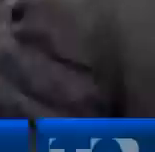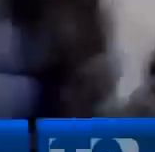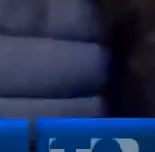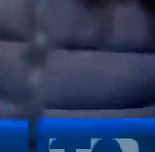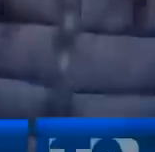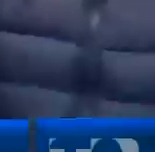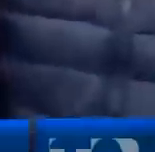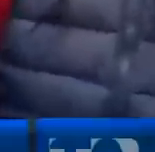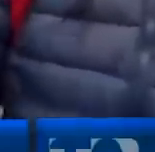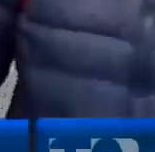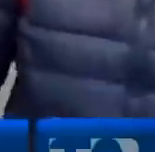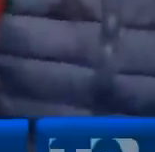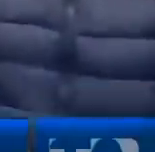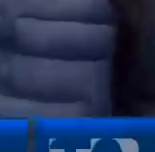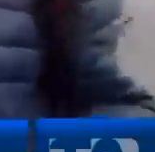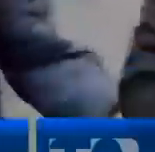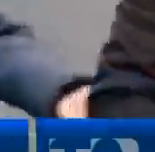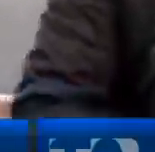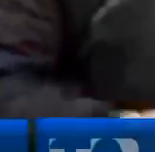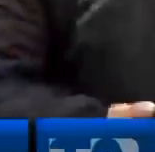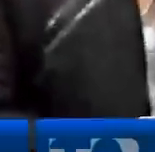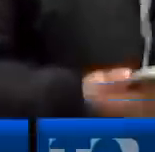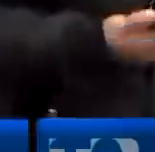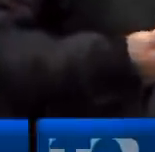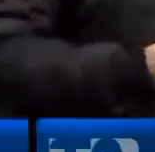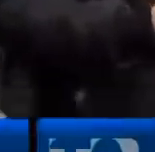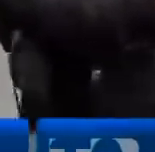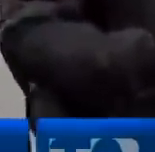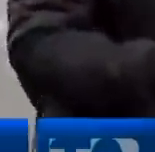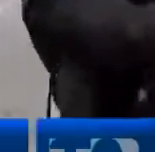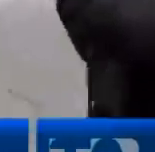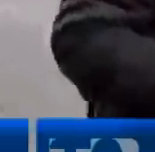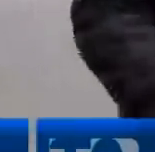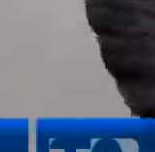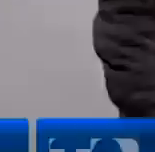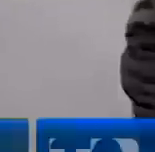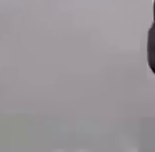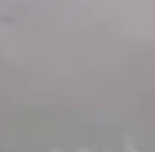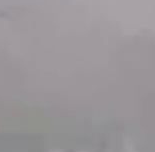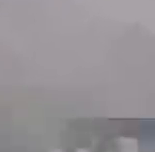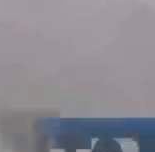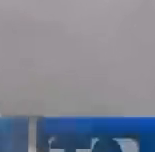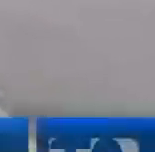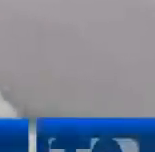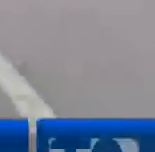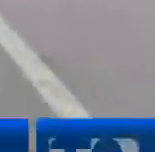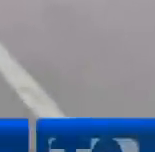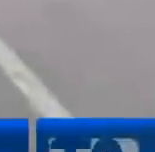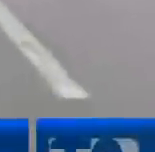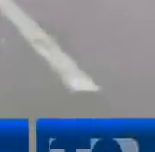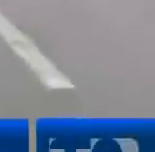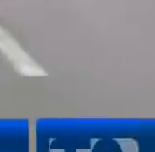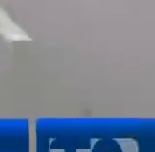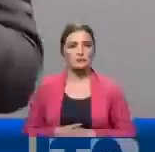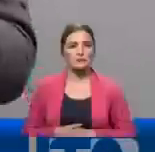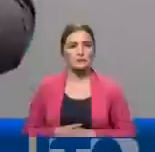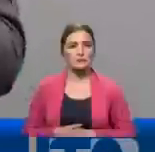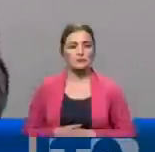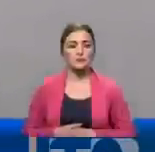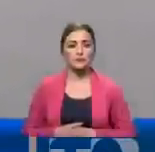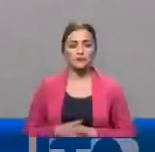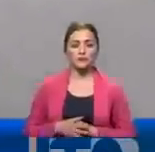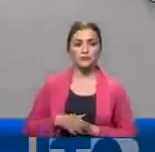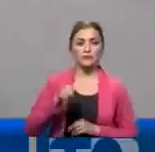otro. Perfecto, muchas gracias. Vamos a seguir movilizándonos. Es la manera que también nosotros encontramos desde la calle Gran Colombia